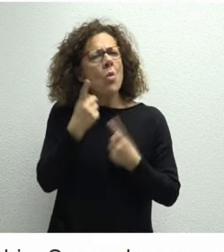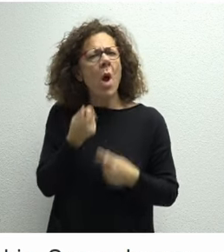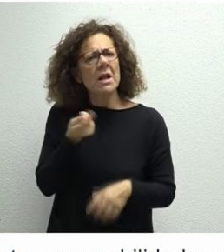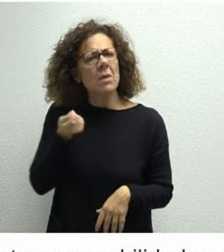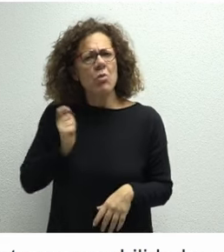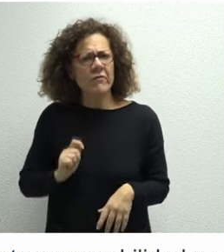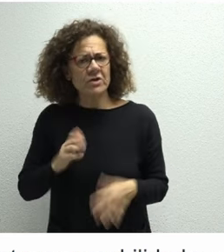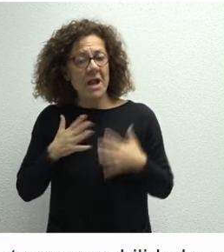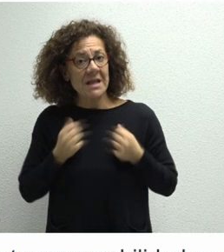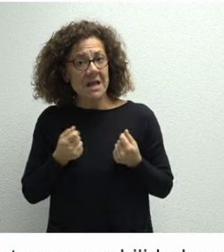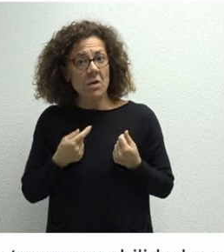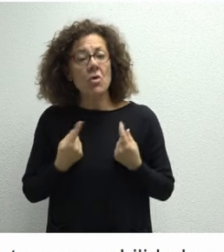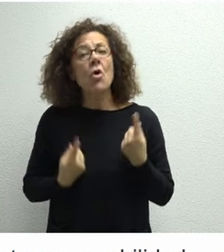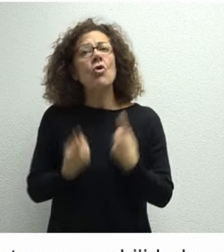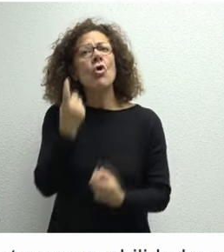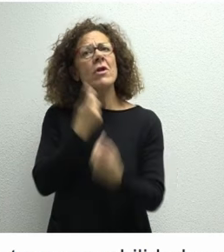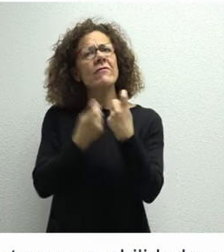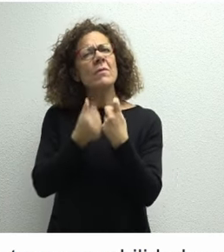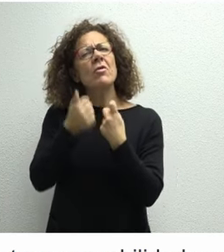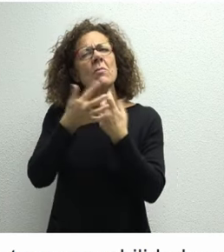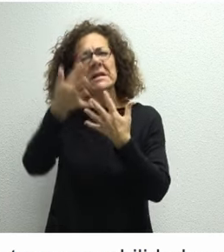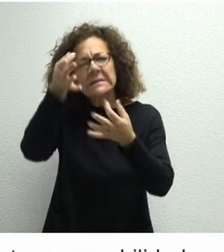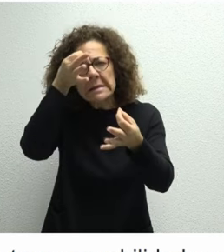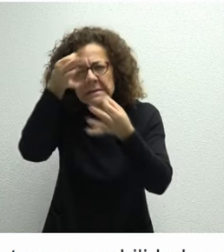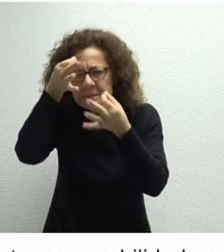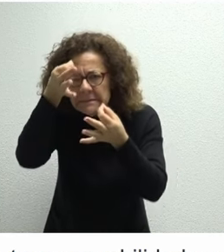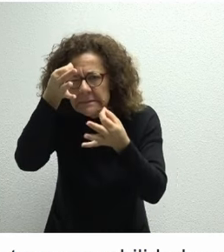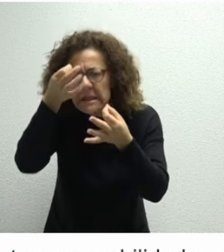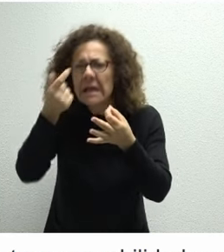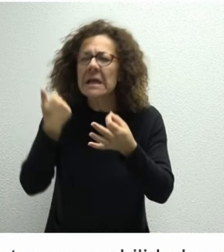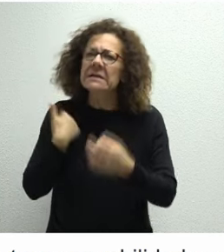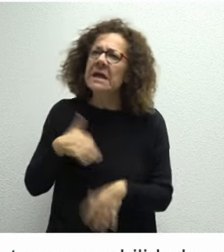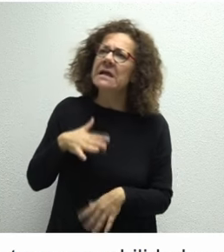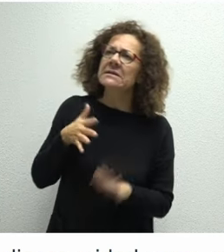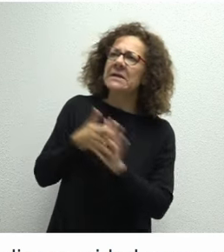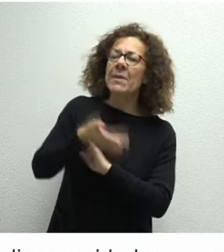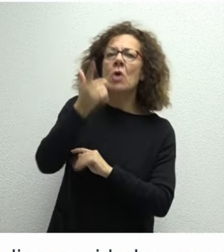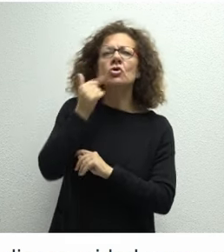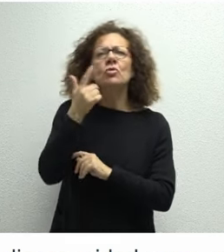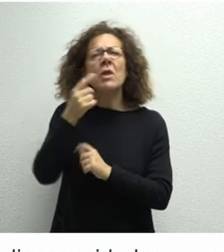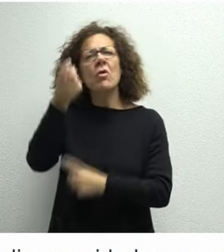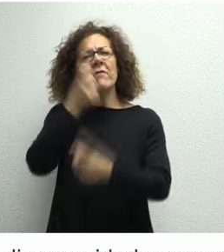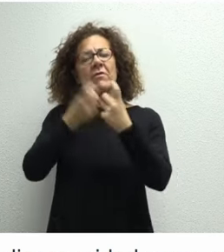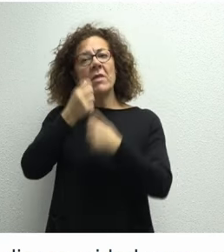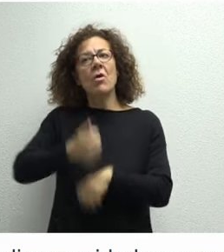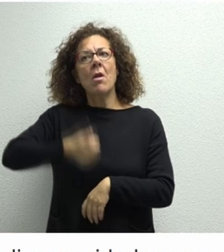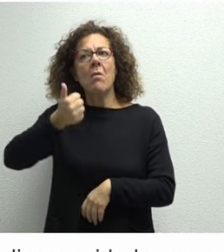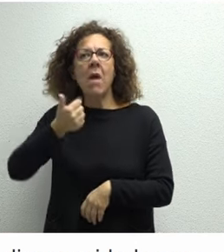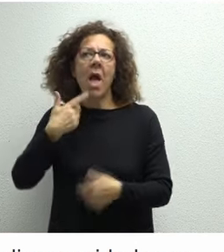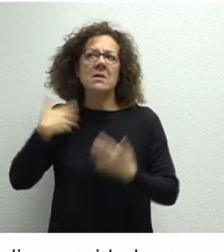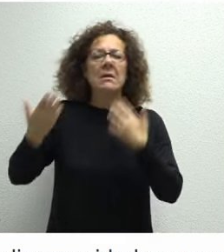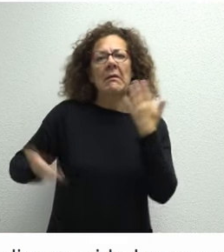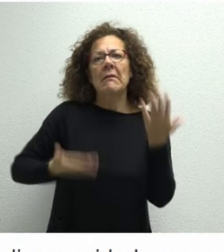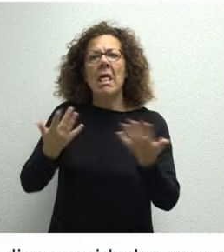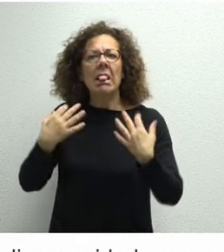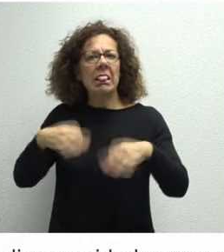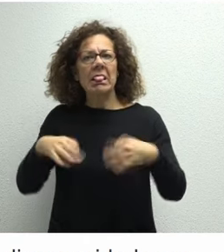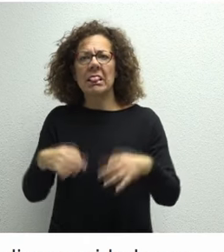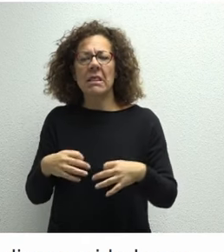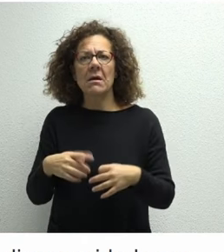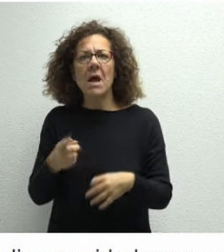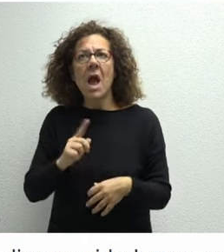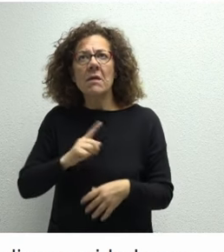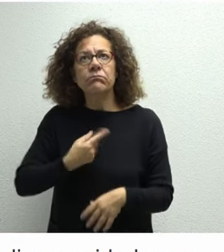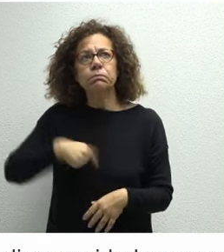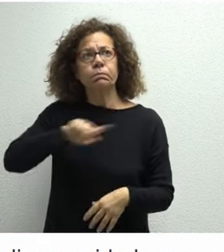una información mucho más objetiva que estábamos acostumbrados a ir con una información un poco más de andar por casa y y no nos tenemos que culpar